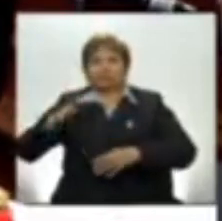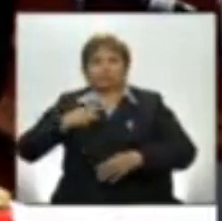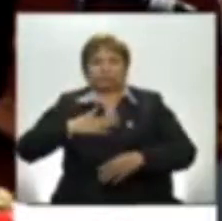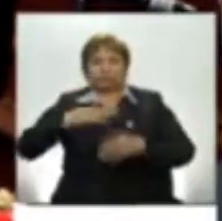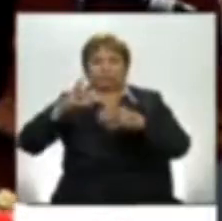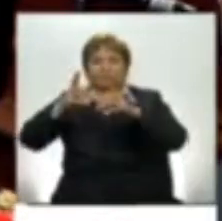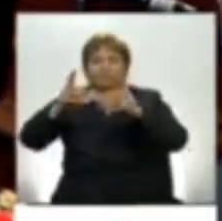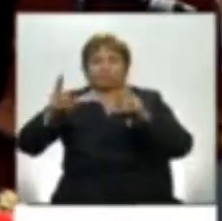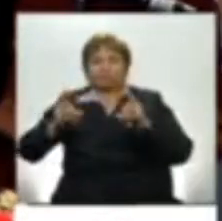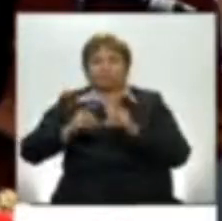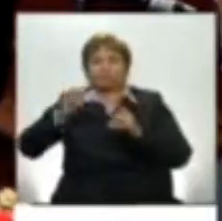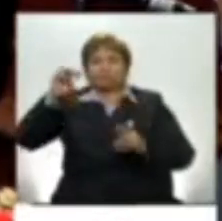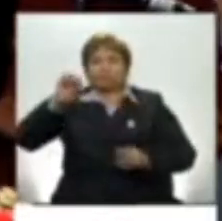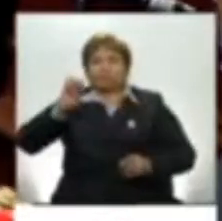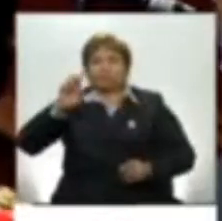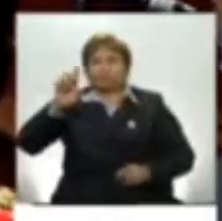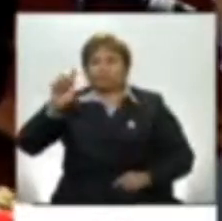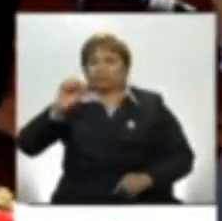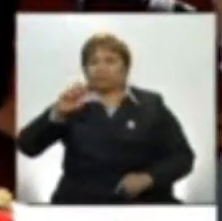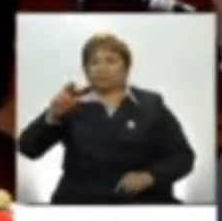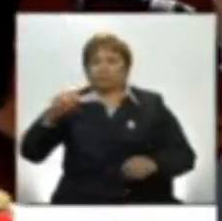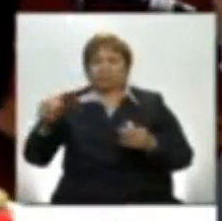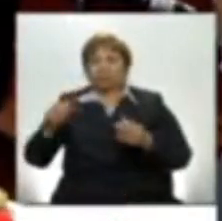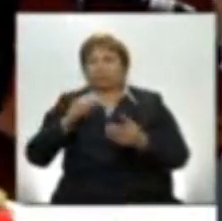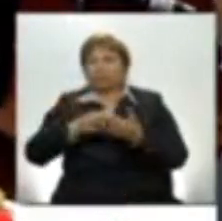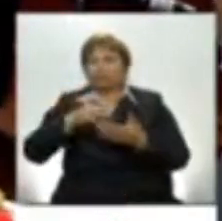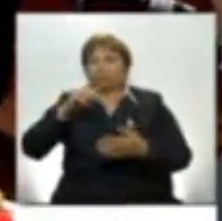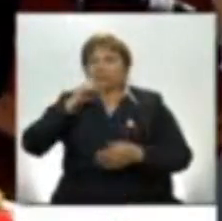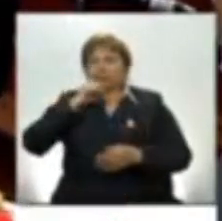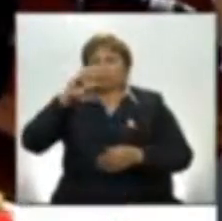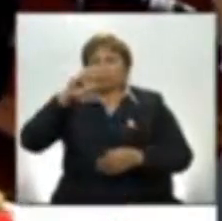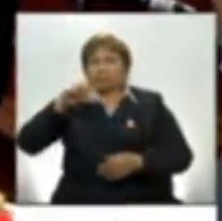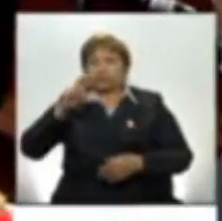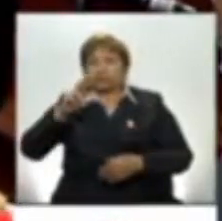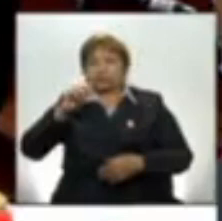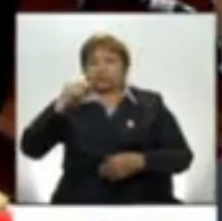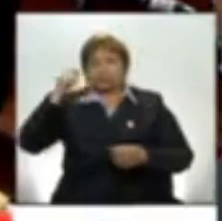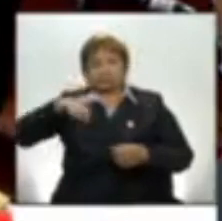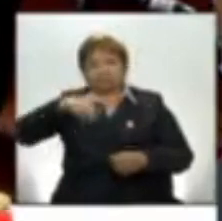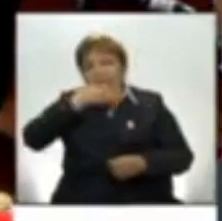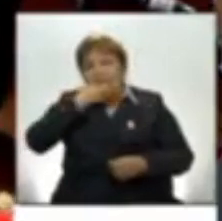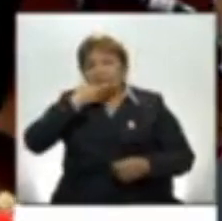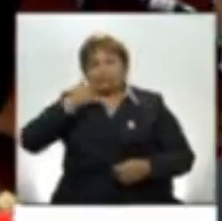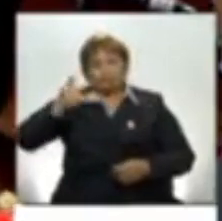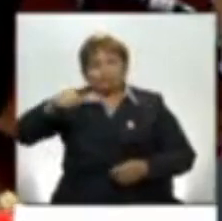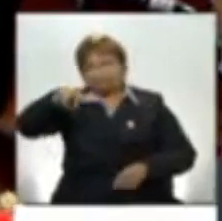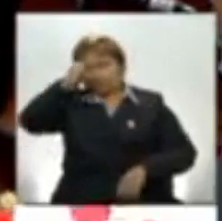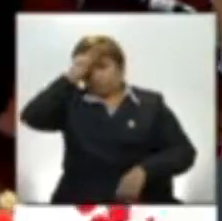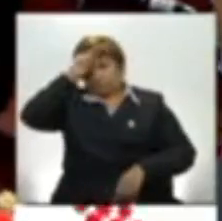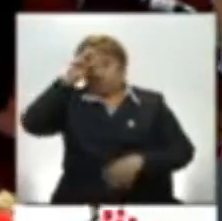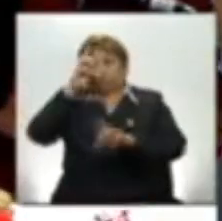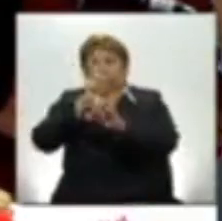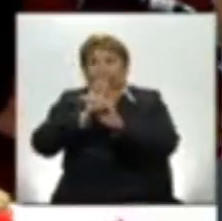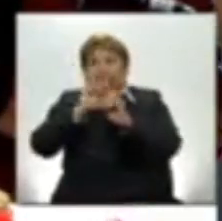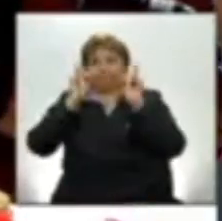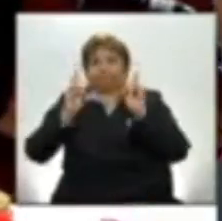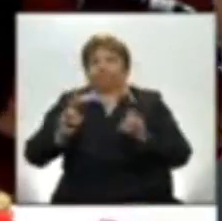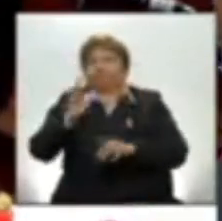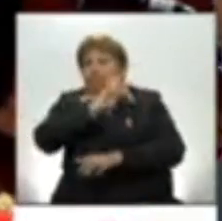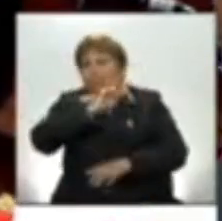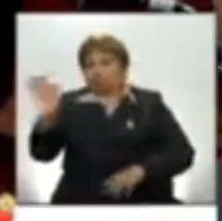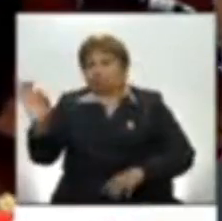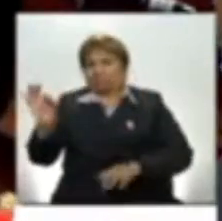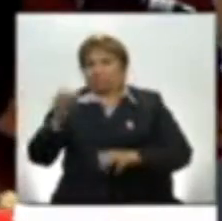distrito y el poeta Mariano Melgar, porque Arequipa vive y por un Perú mejor, en democracia y sin